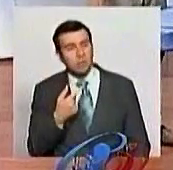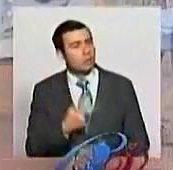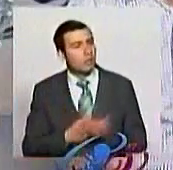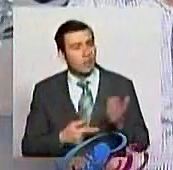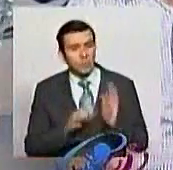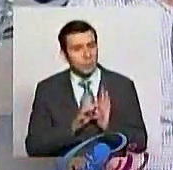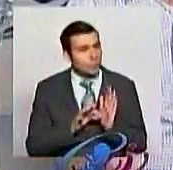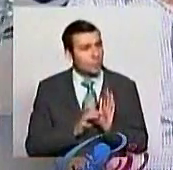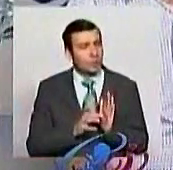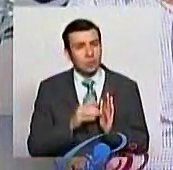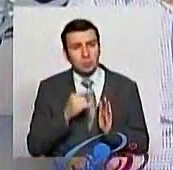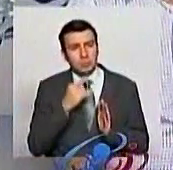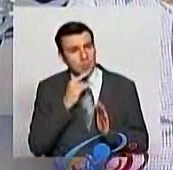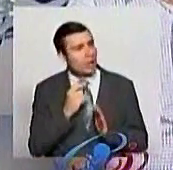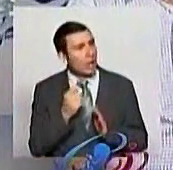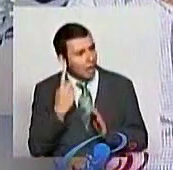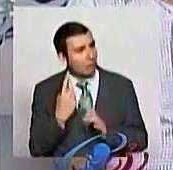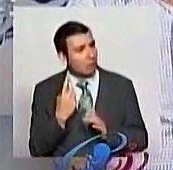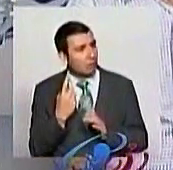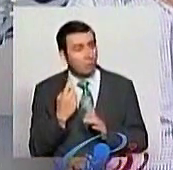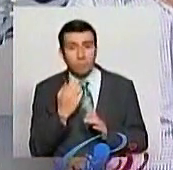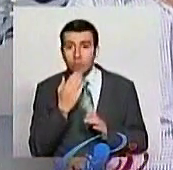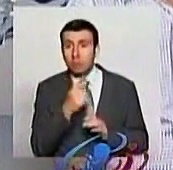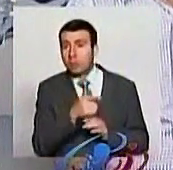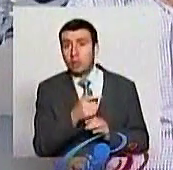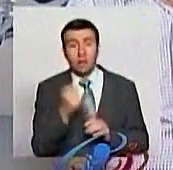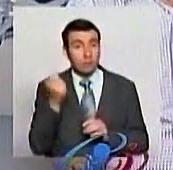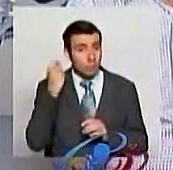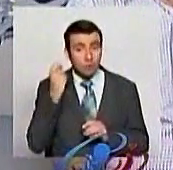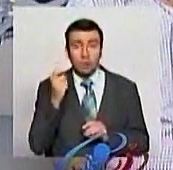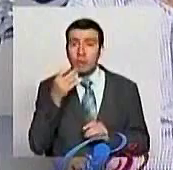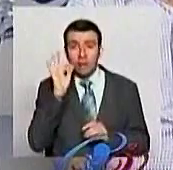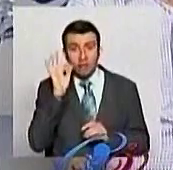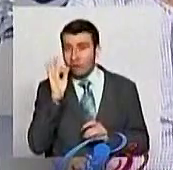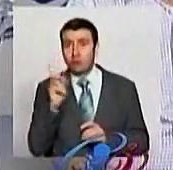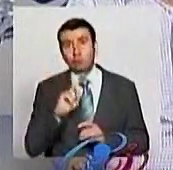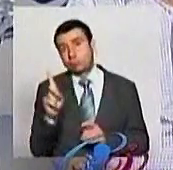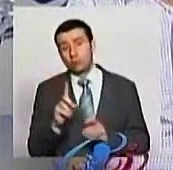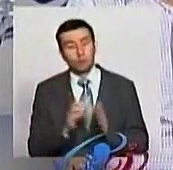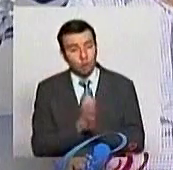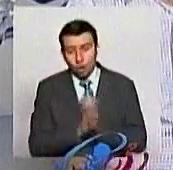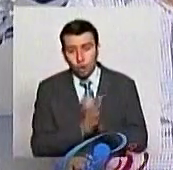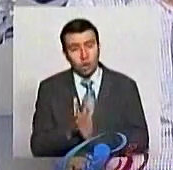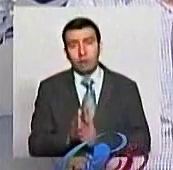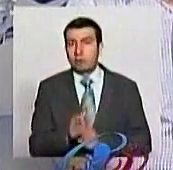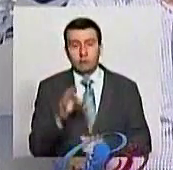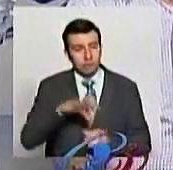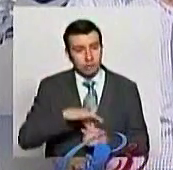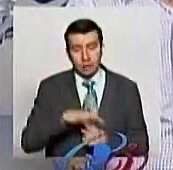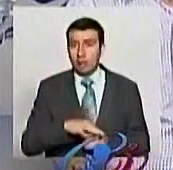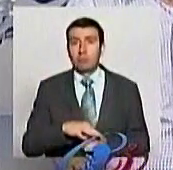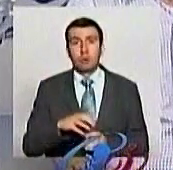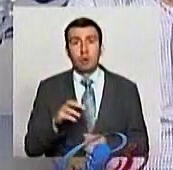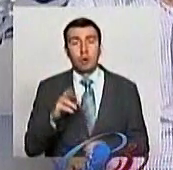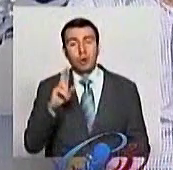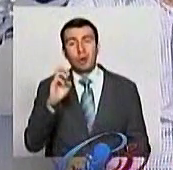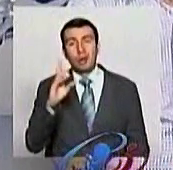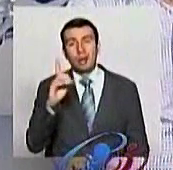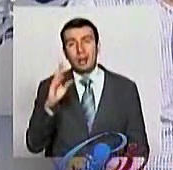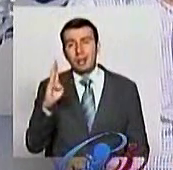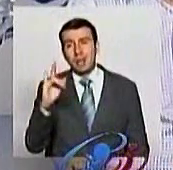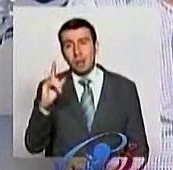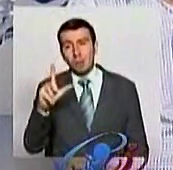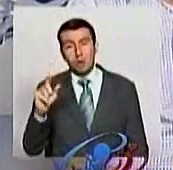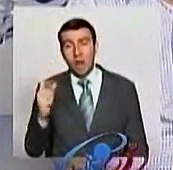Por ejemplo, el paciente no puede haber tomado café o chocolate o té o Red Bull o ninguna bebida